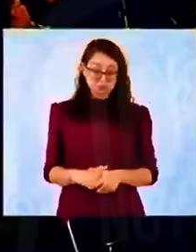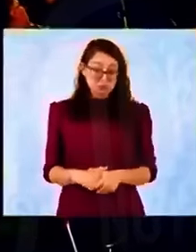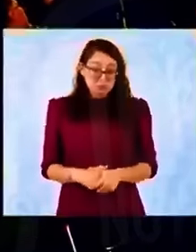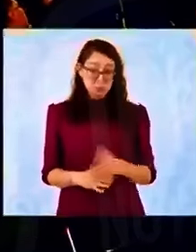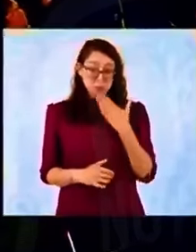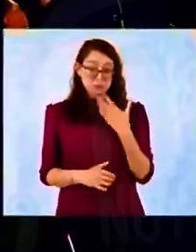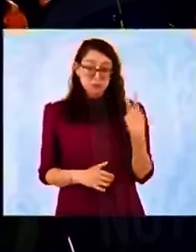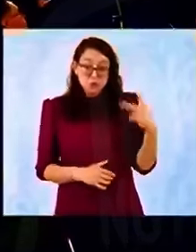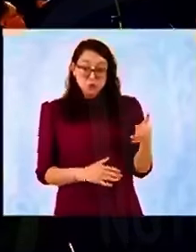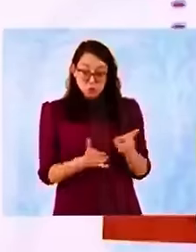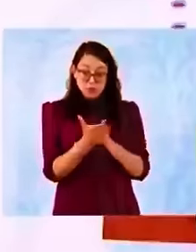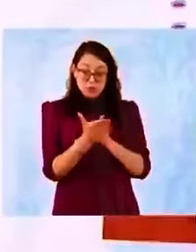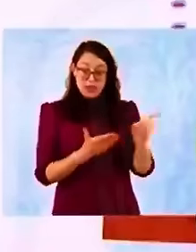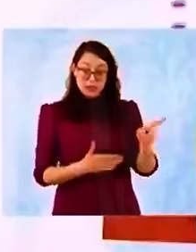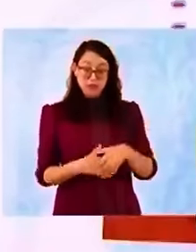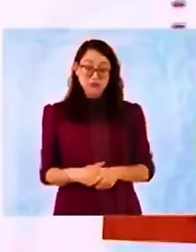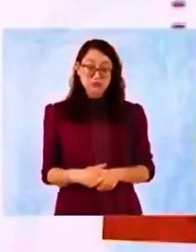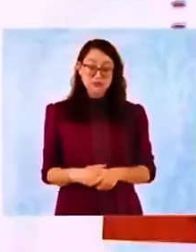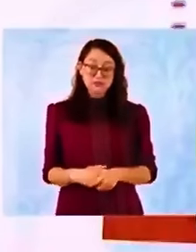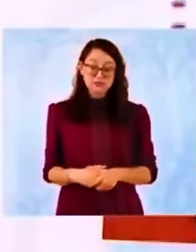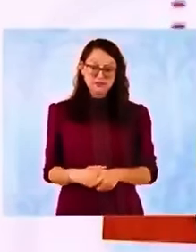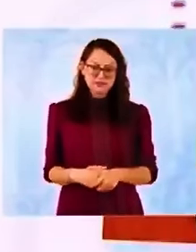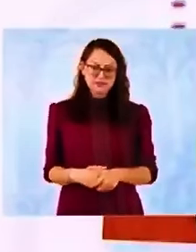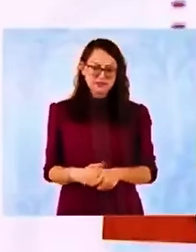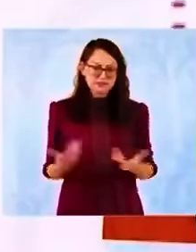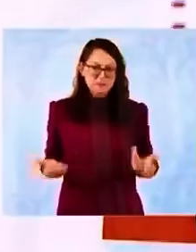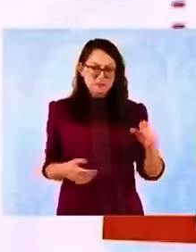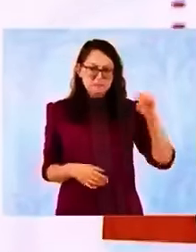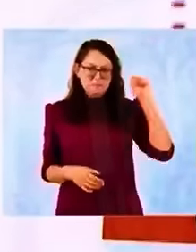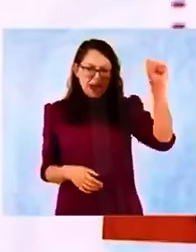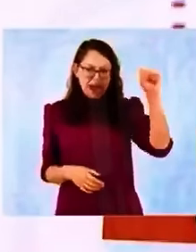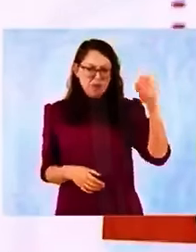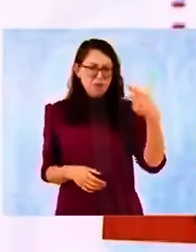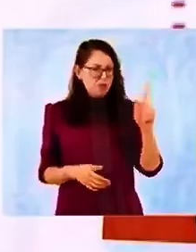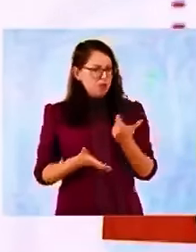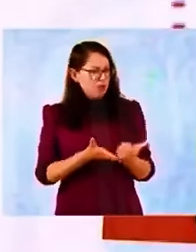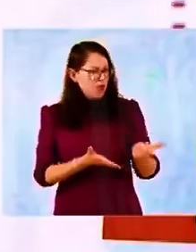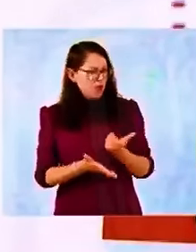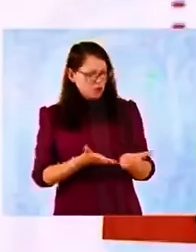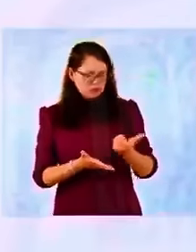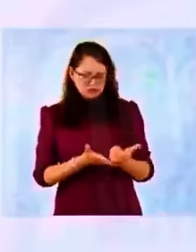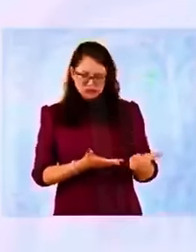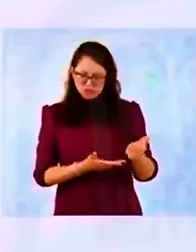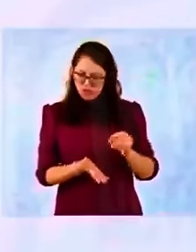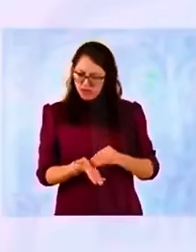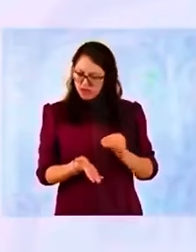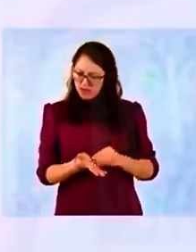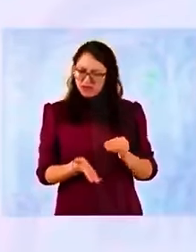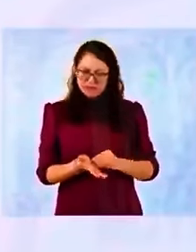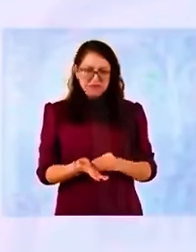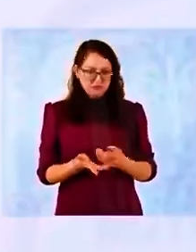derecho. Valdría la pena saber por qué están en paro y siguen cobrando sus salarios.